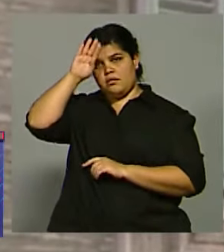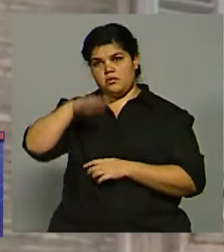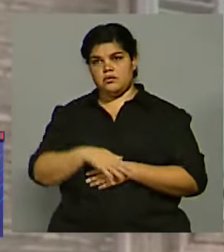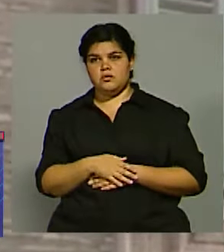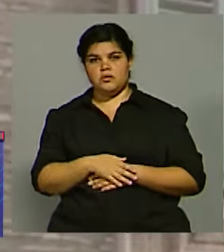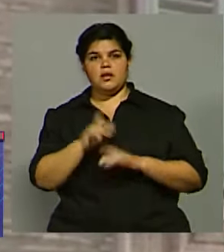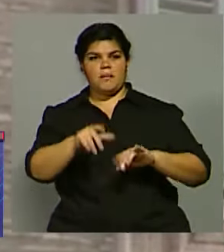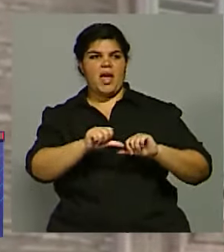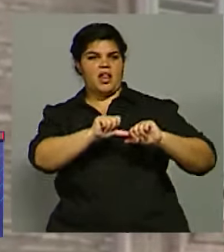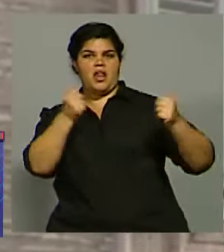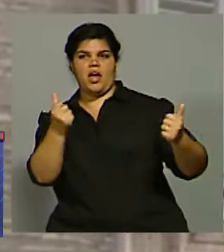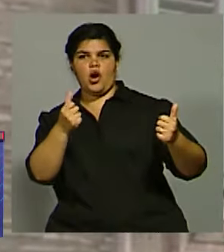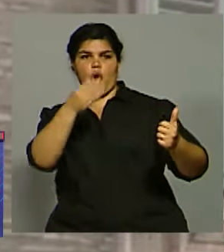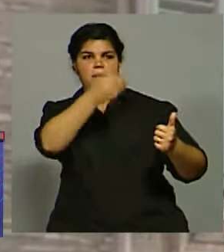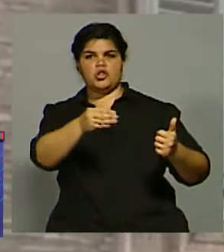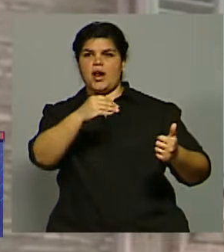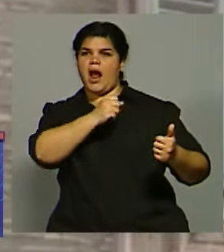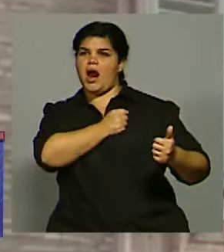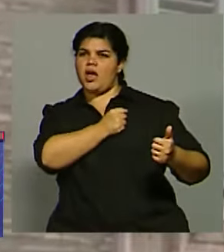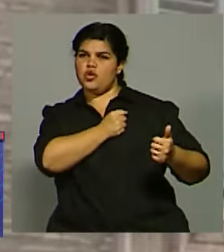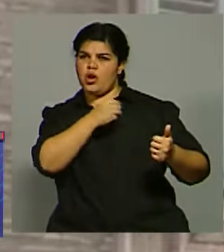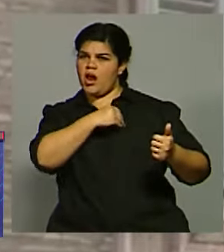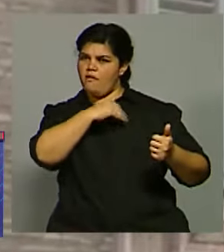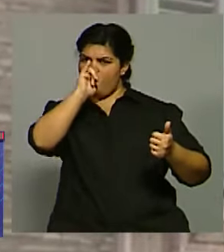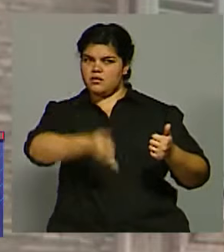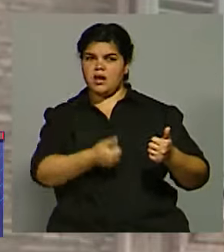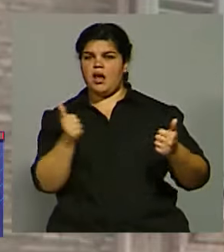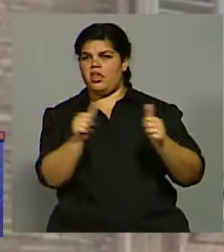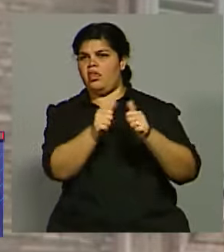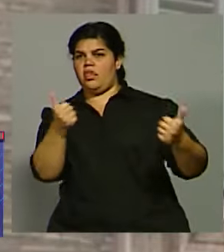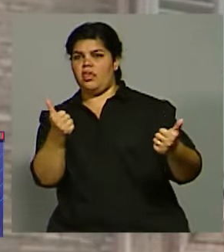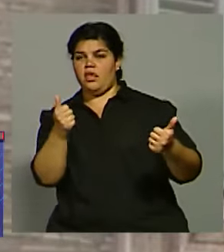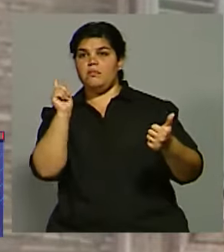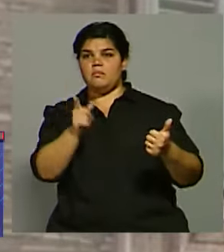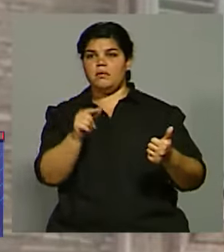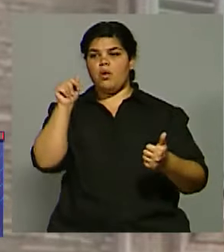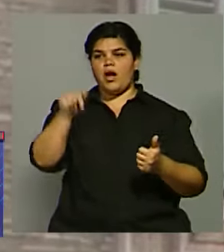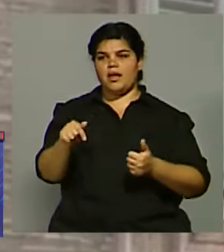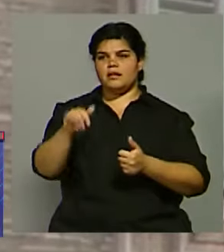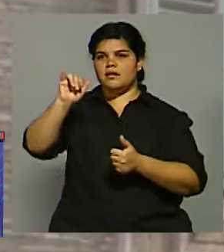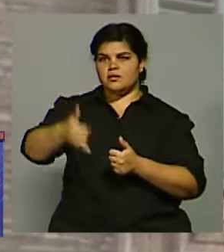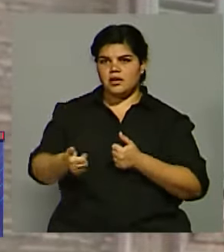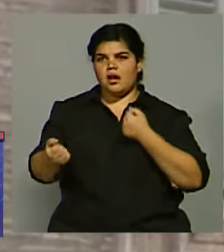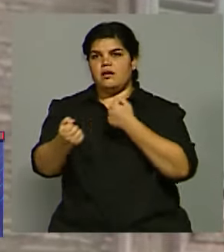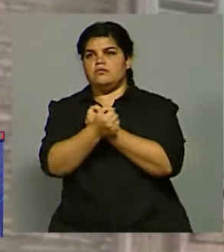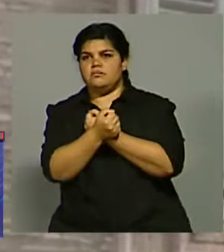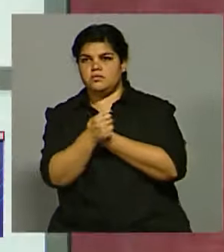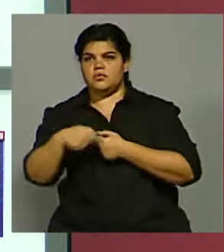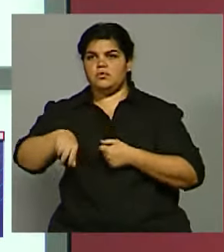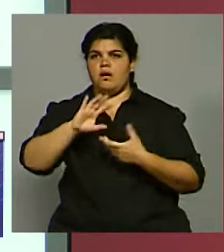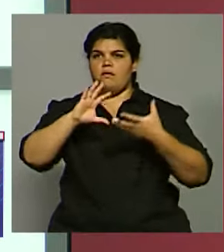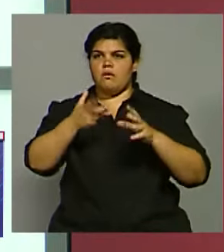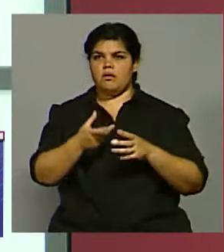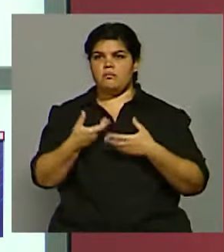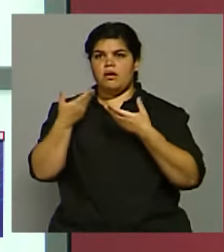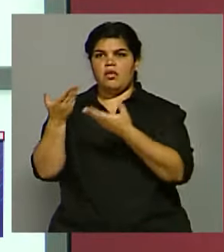los fieles. Alejado de los católicos practicantes, a este que le da una palmita en la espalda, le ofrece de modo argento el sándwich